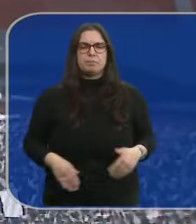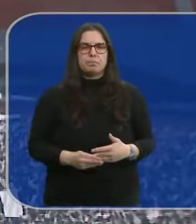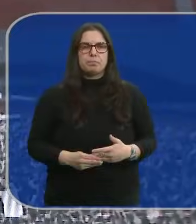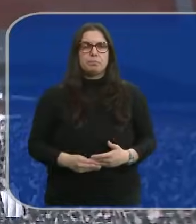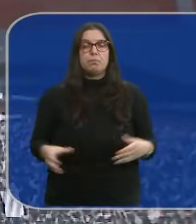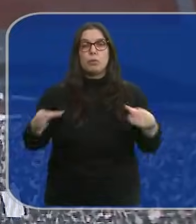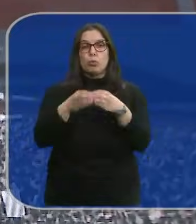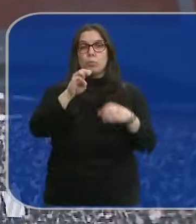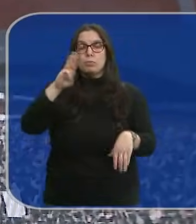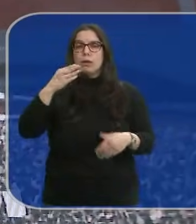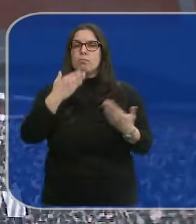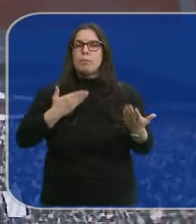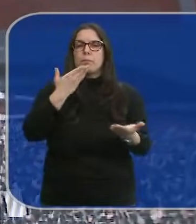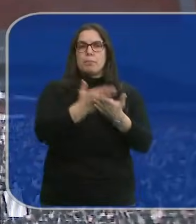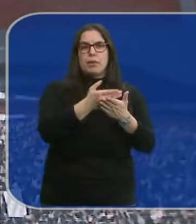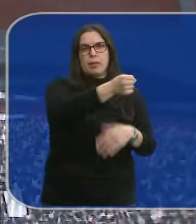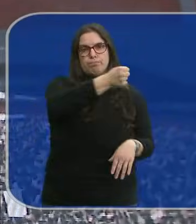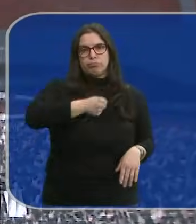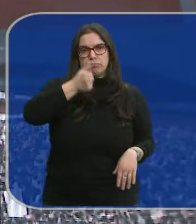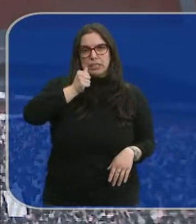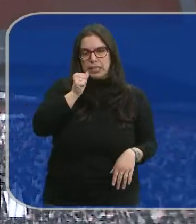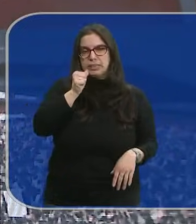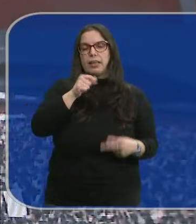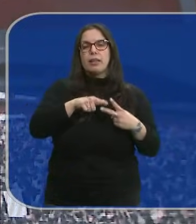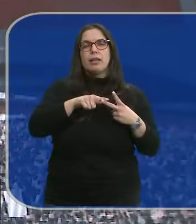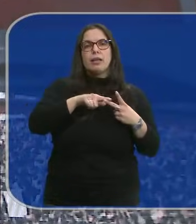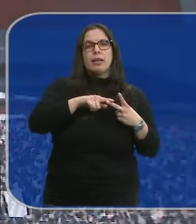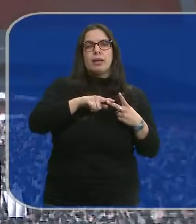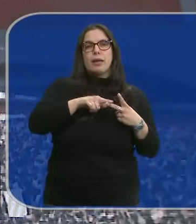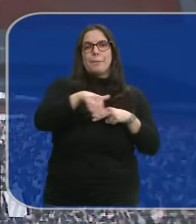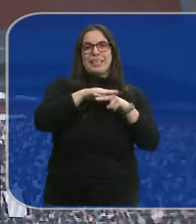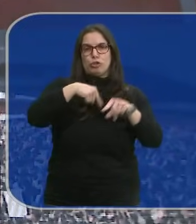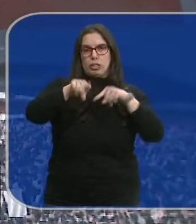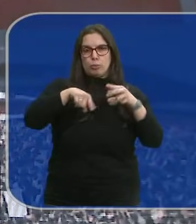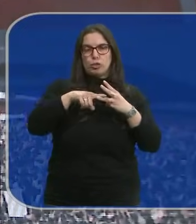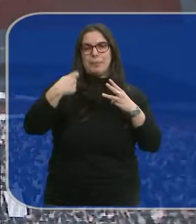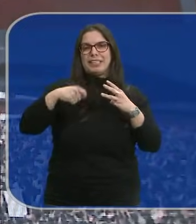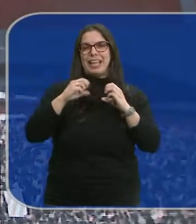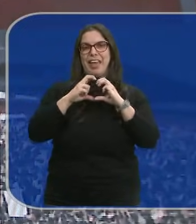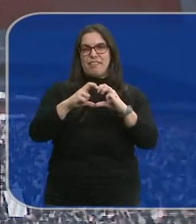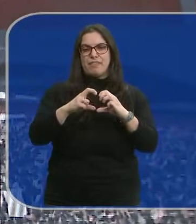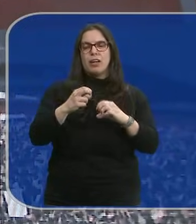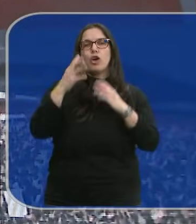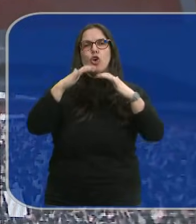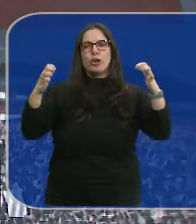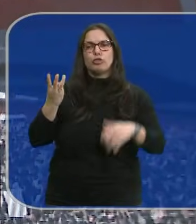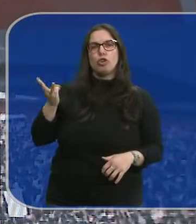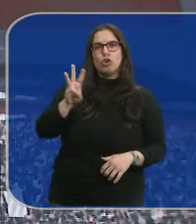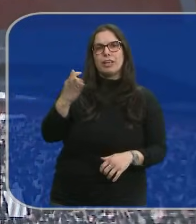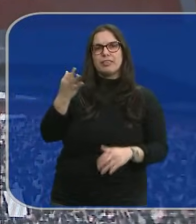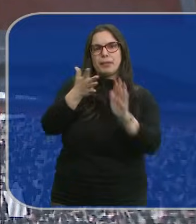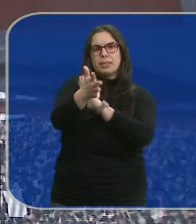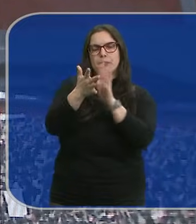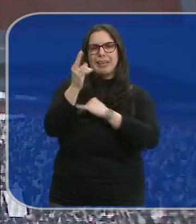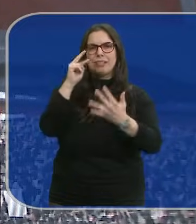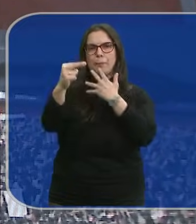El Partido Popular va a pedir la comparecencia de Pedro Sánchez, de Óscar Puente y del presidente de Adif en el Congreso. El PP demanda explicaciones y transparencia al